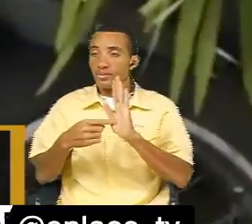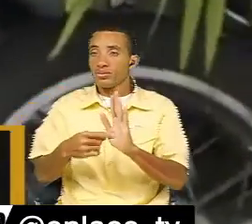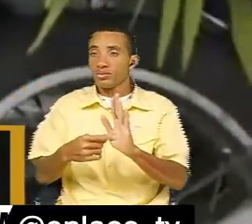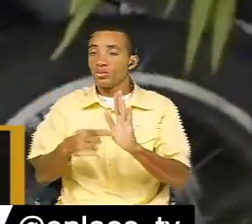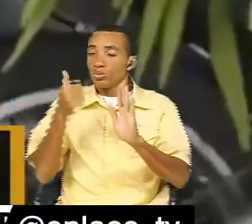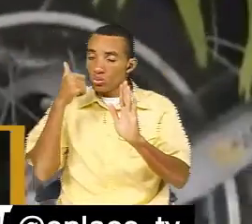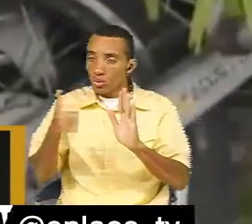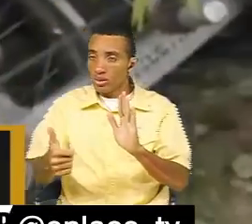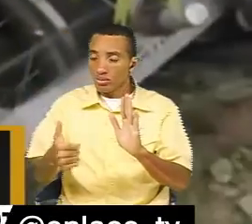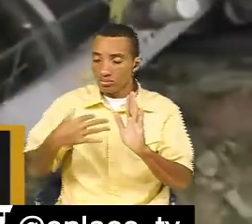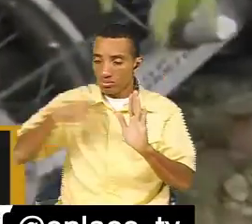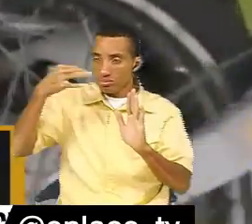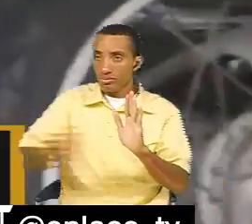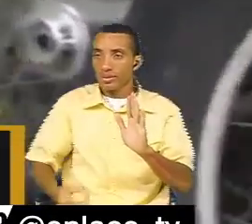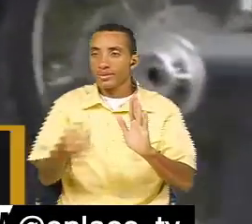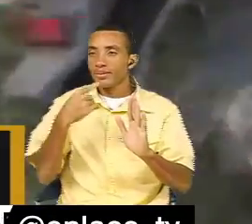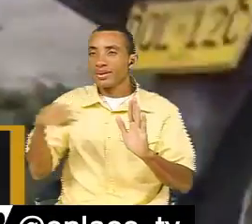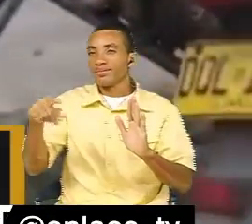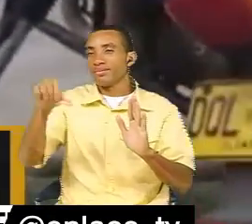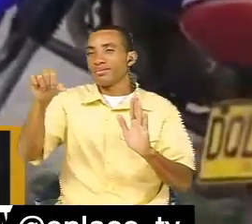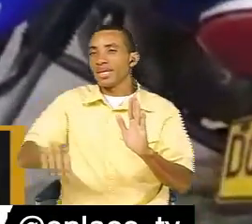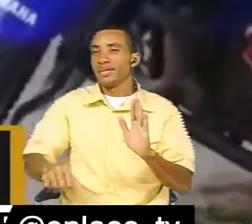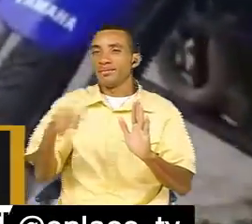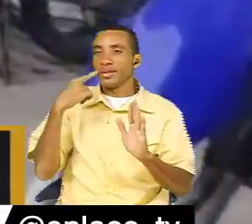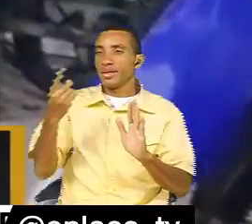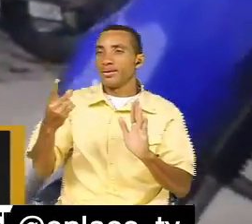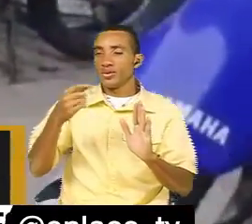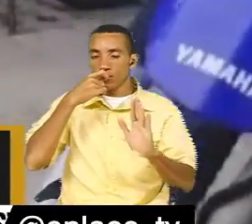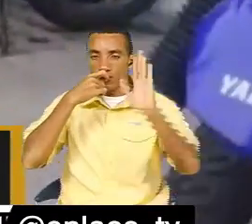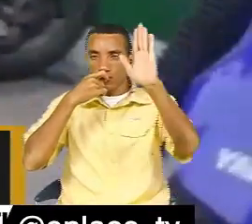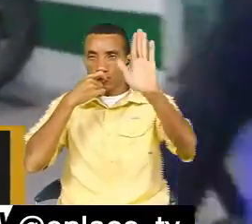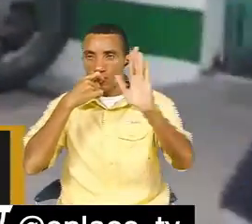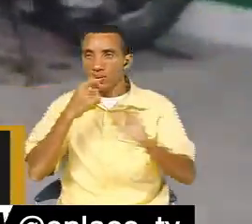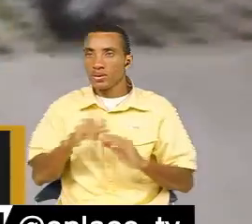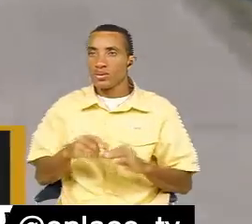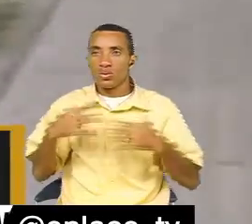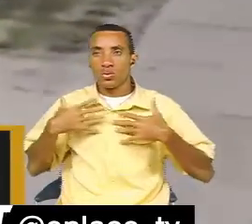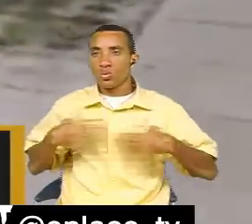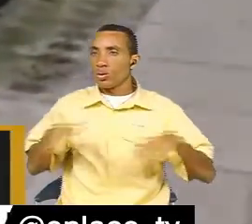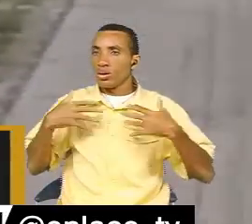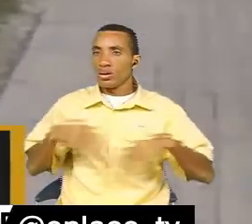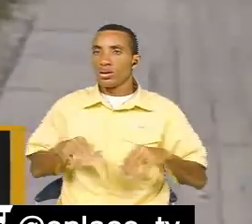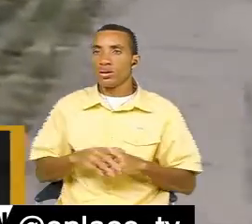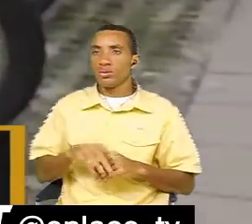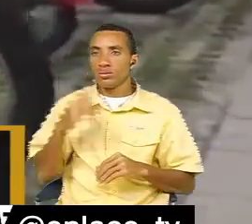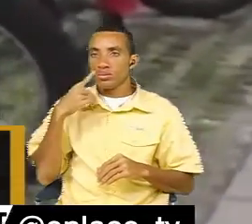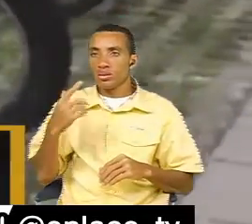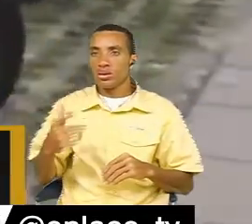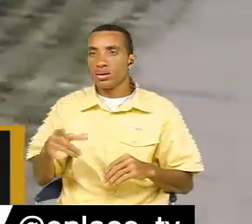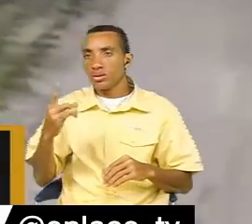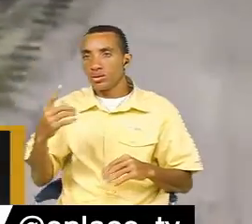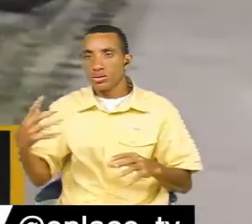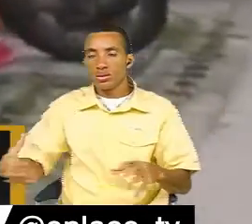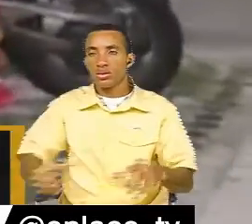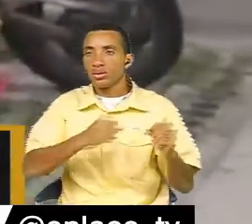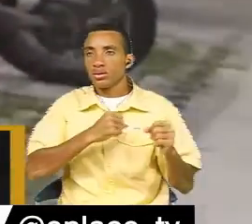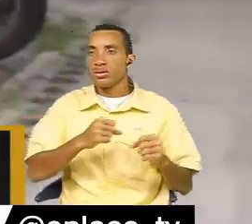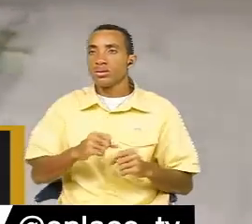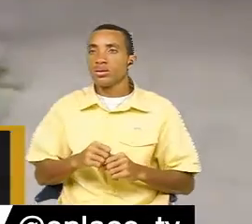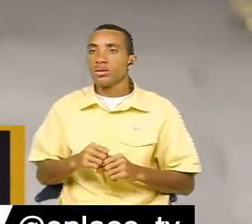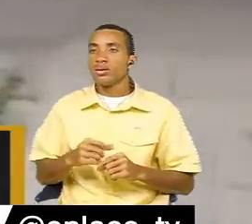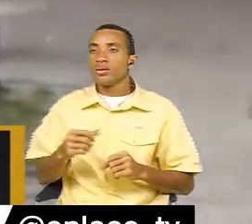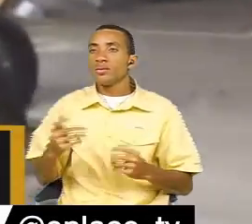estacionamiento? Ya que ellos sí, cualquier vehículo que vea mal parqueado, y sobre todo en la